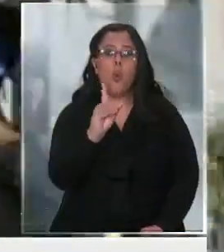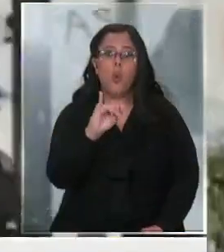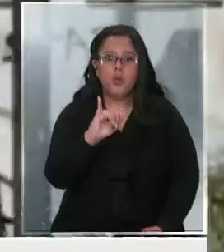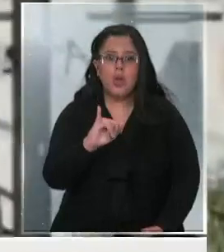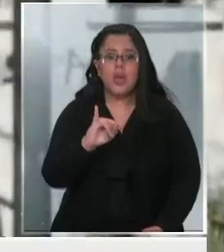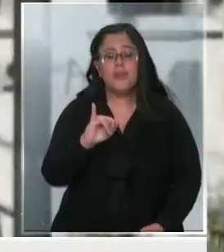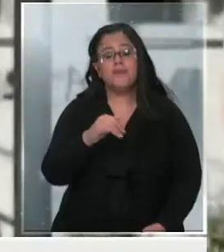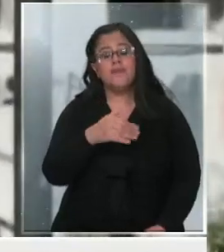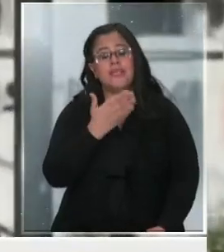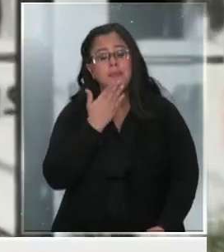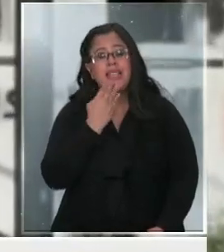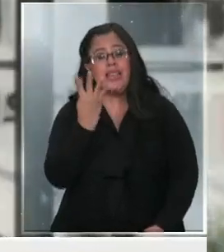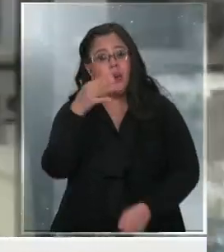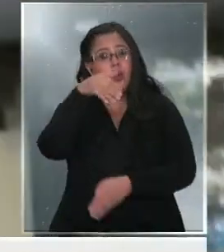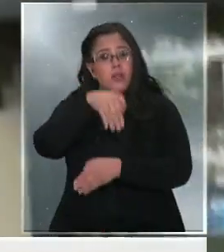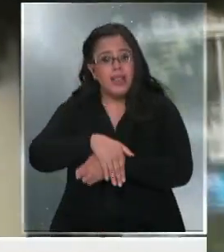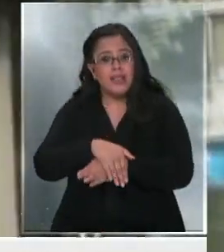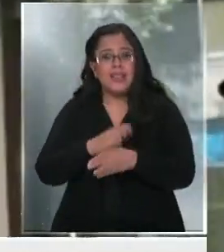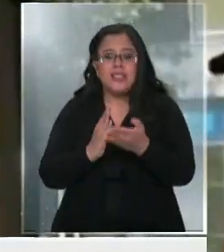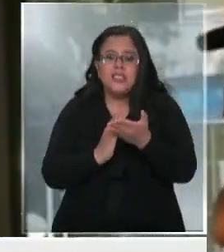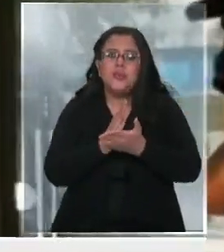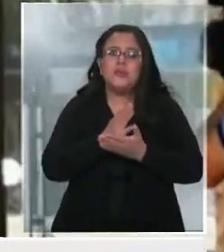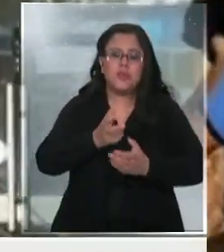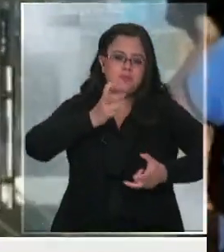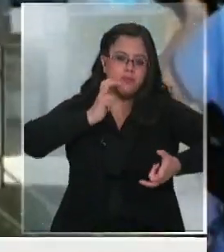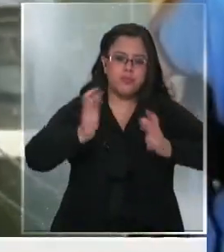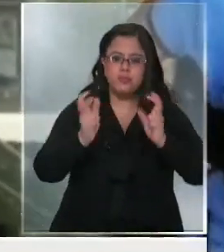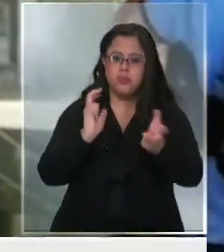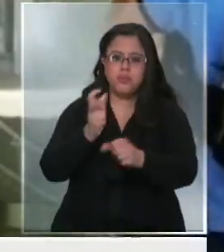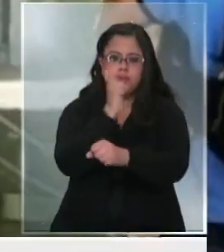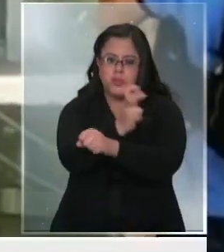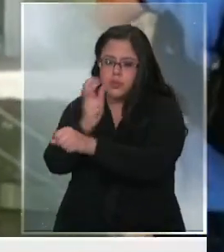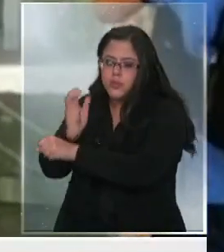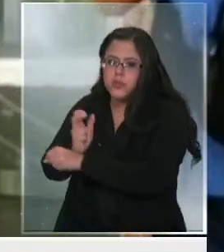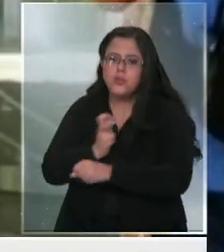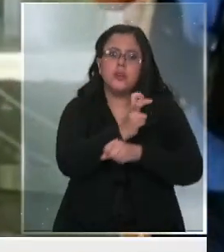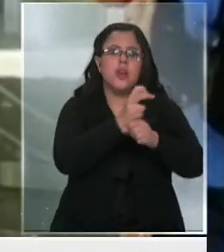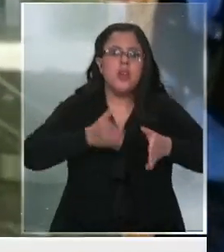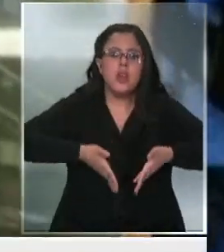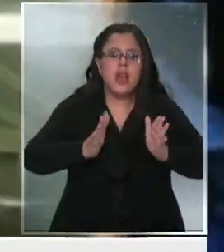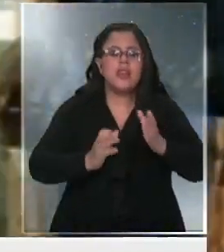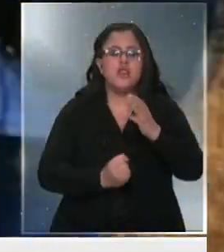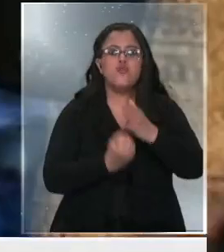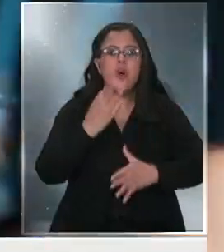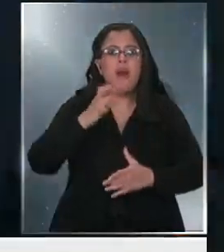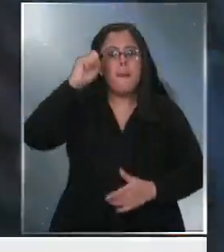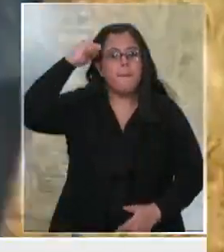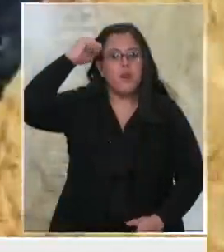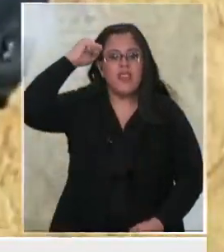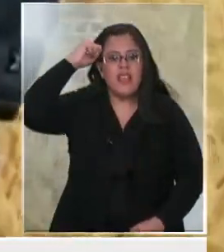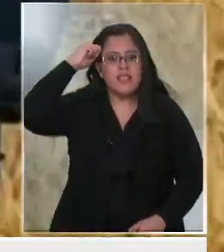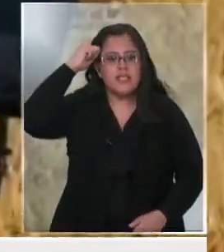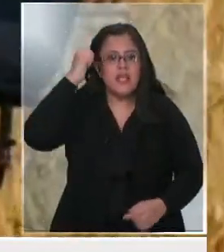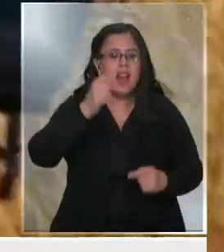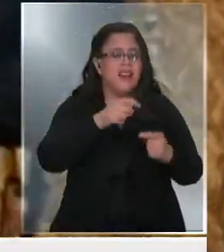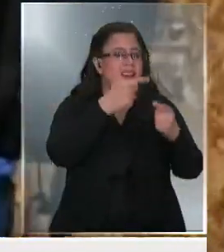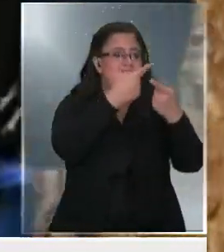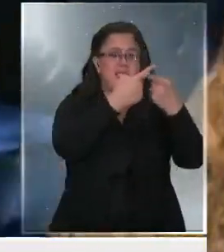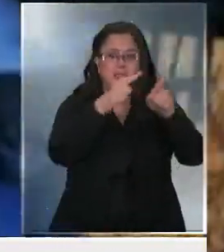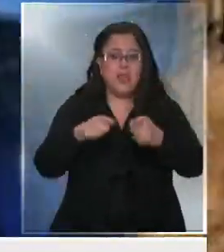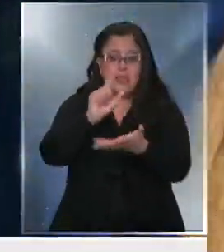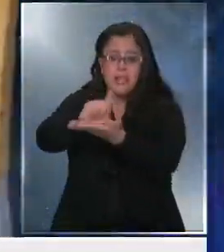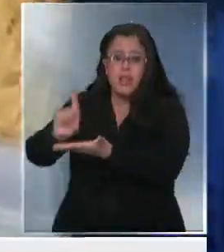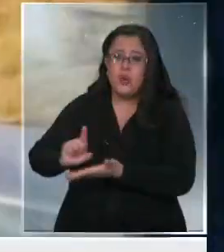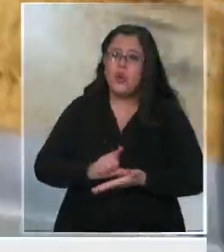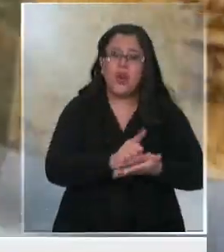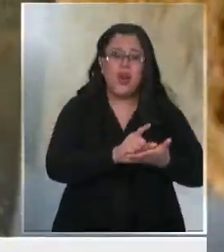adelante. A las 4 de la tarde empezaron los saqueos en Nueva Providencia, locales comerciales, cadenas de comida y farmacias,